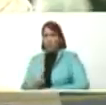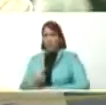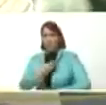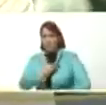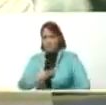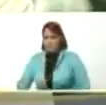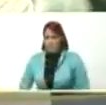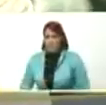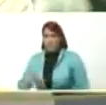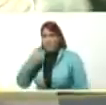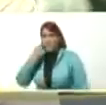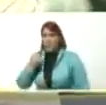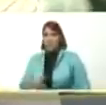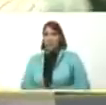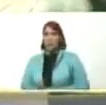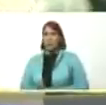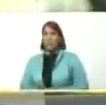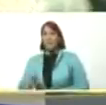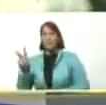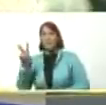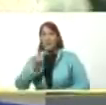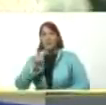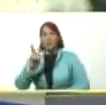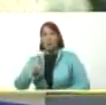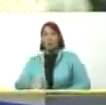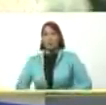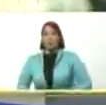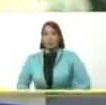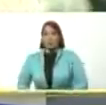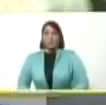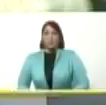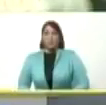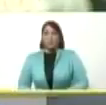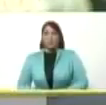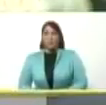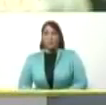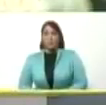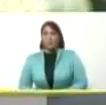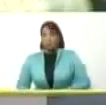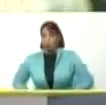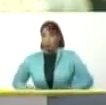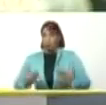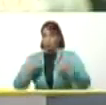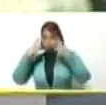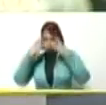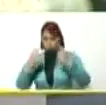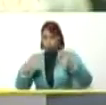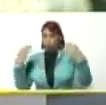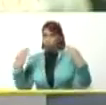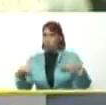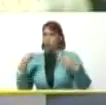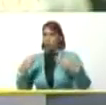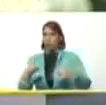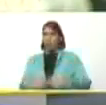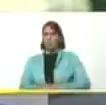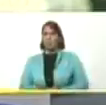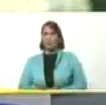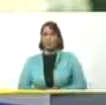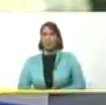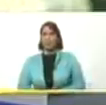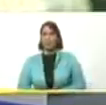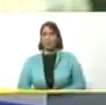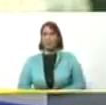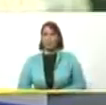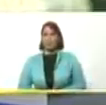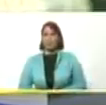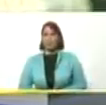presidente, que Venezuela, dada su gran potencialidad natural, un